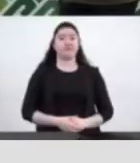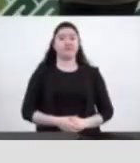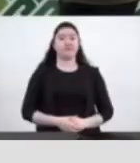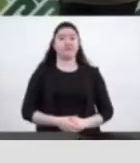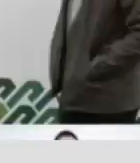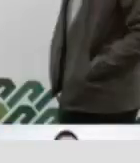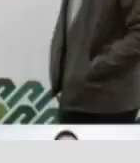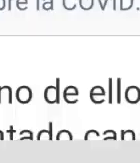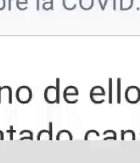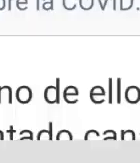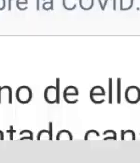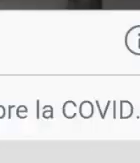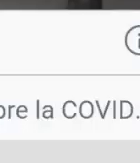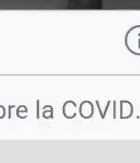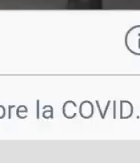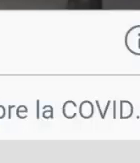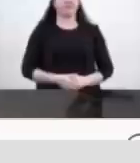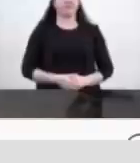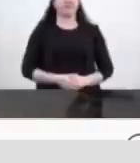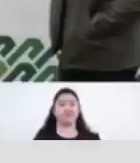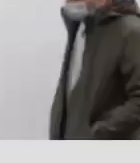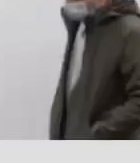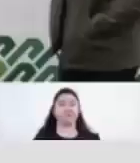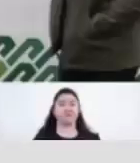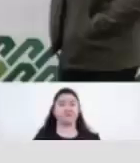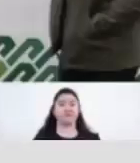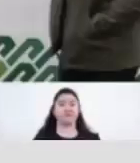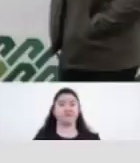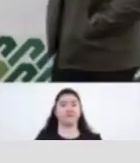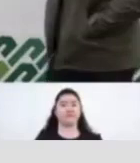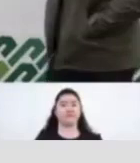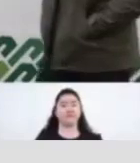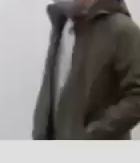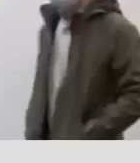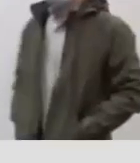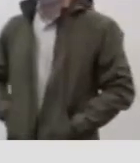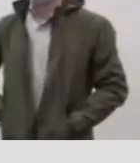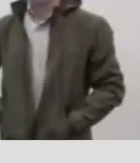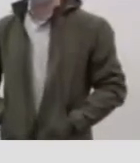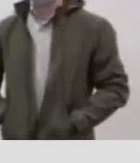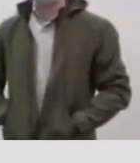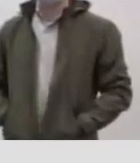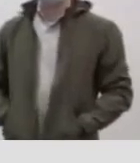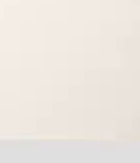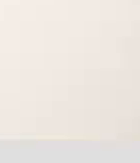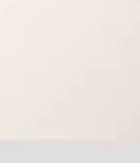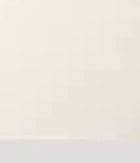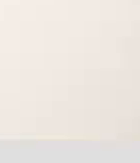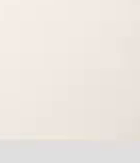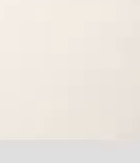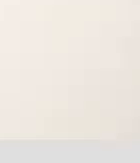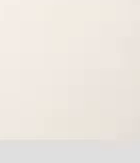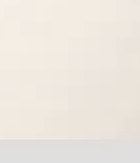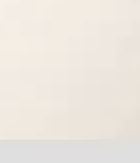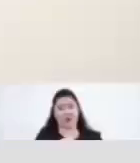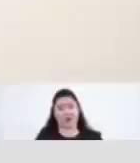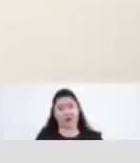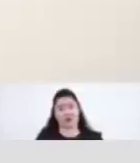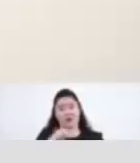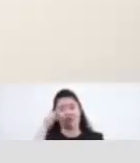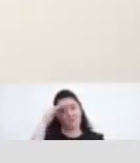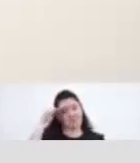Cruz. Así lo había dado a conocer. Vean ustedes. Se vacunaron en la sede del Censis de la